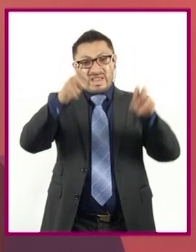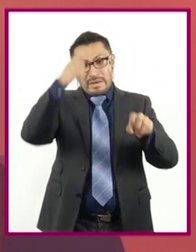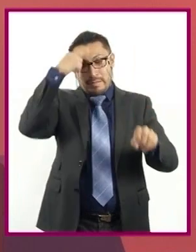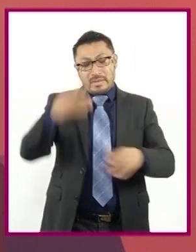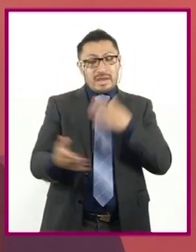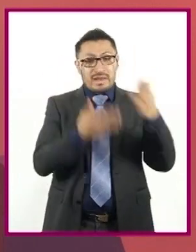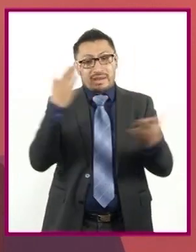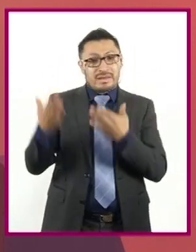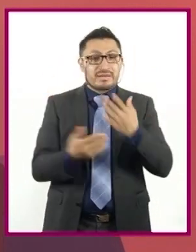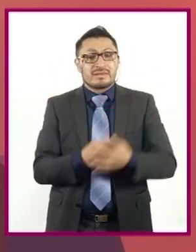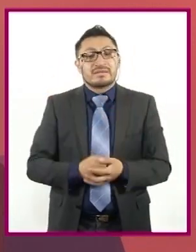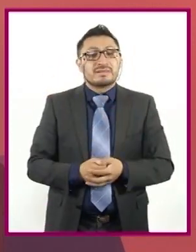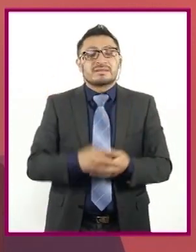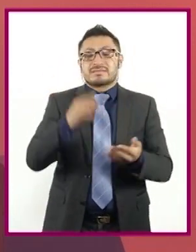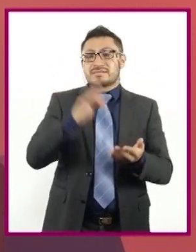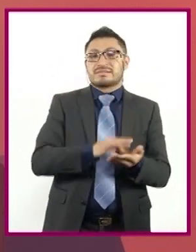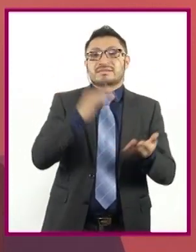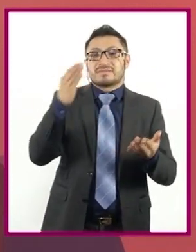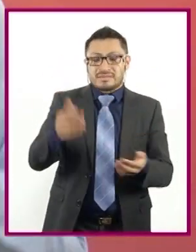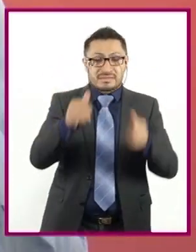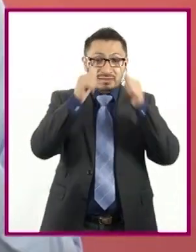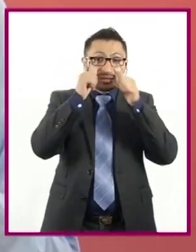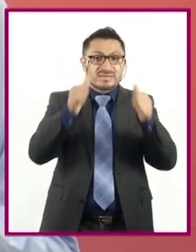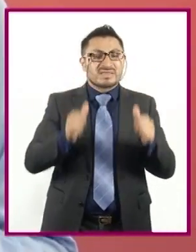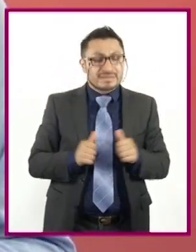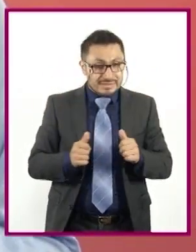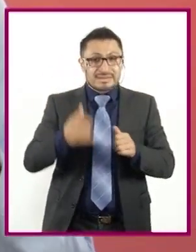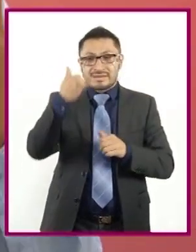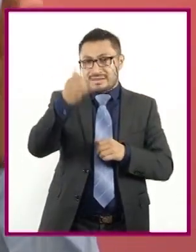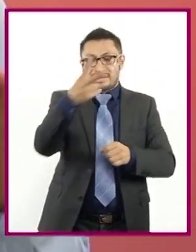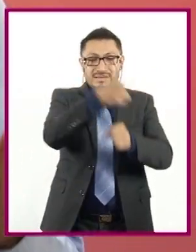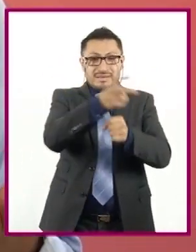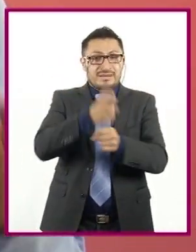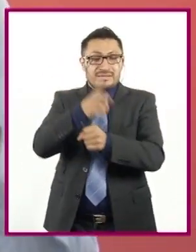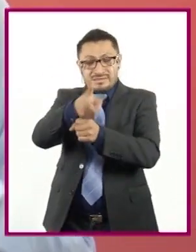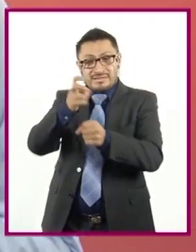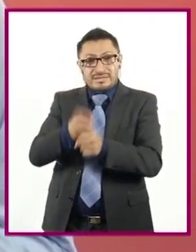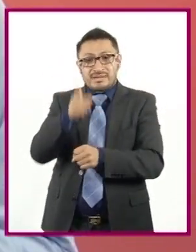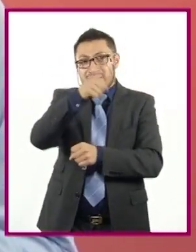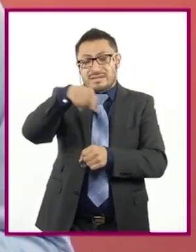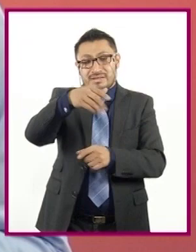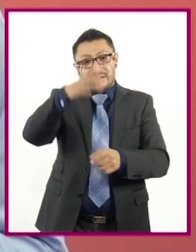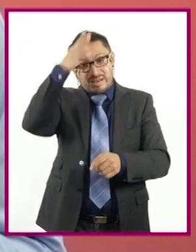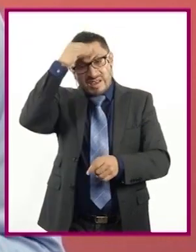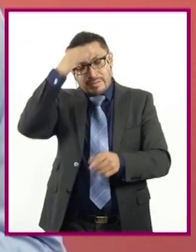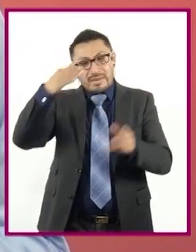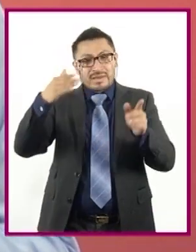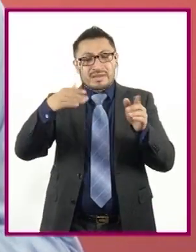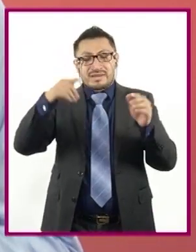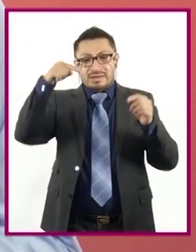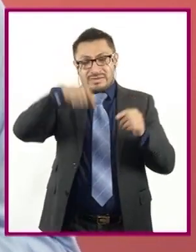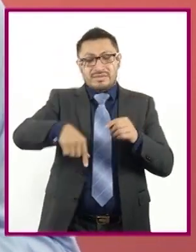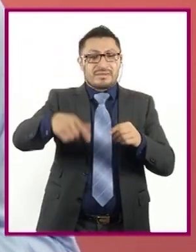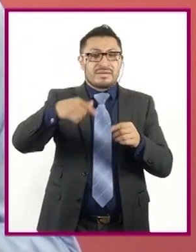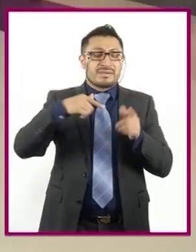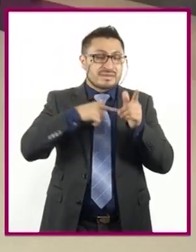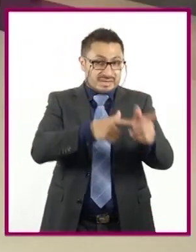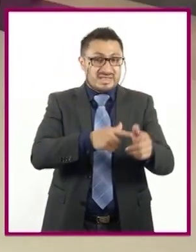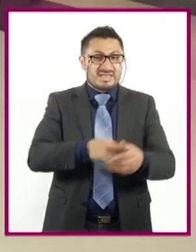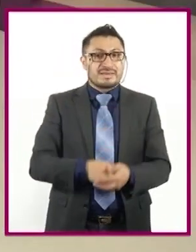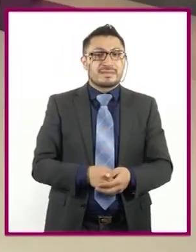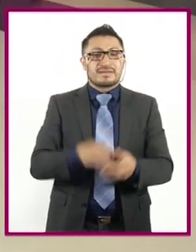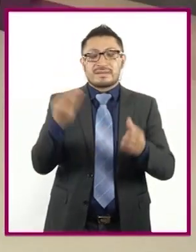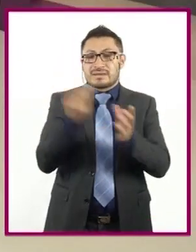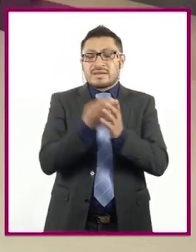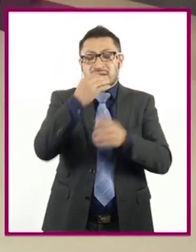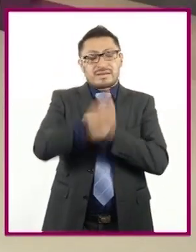estudiarlas. Les agradecemos su atención y les invitamos a que continúen aprendiendo en este ciclo escolar.